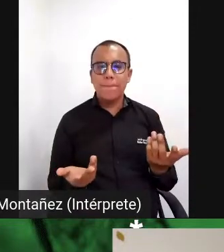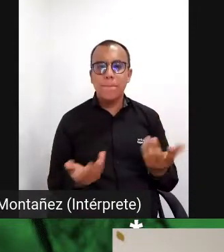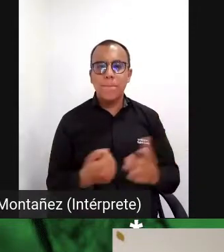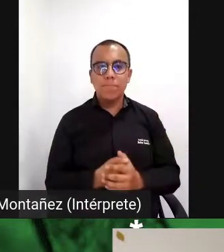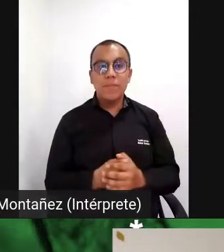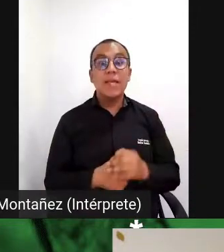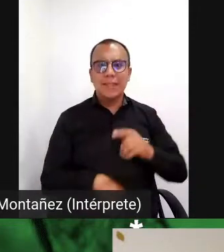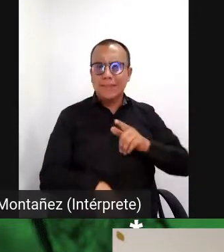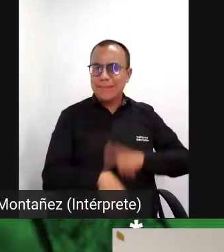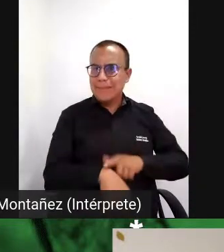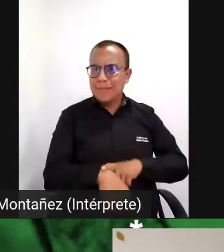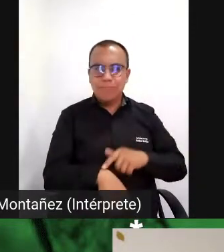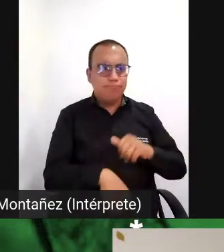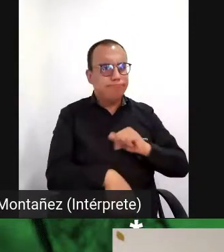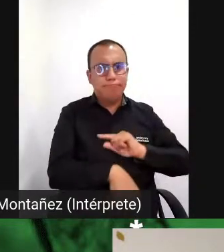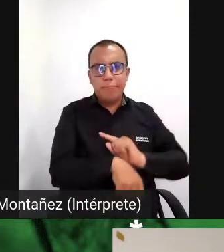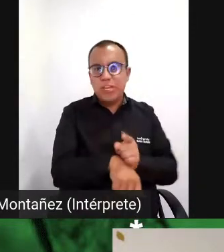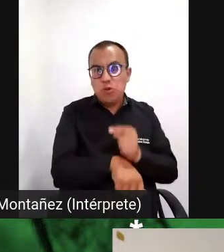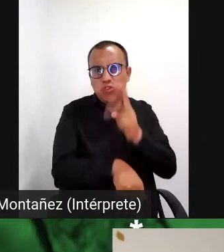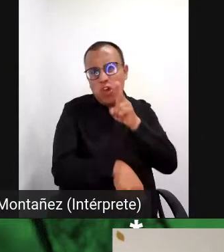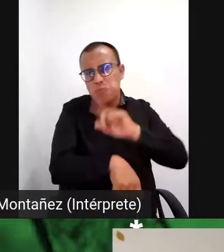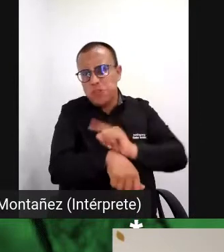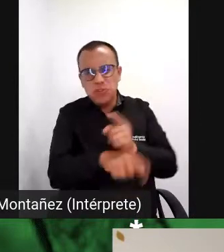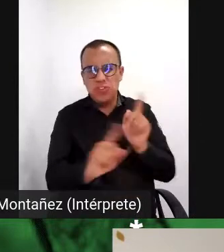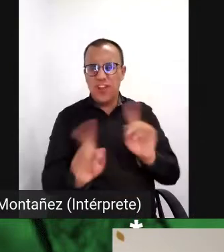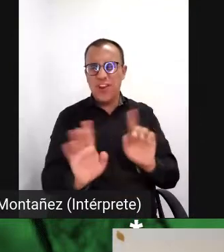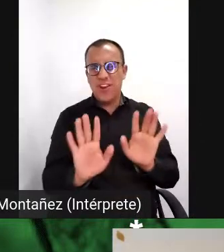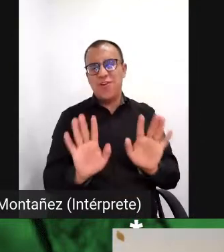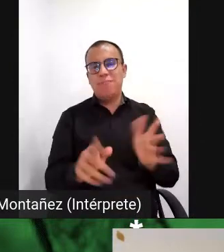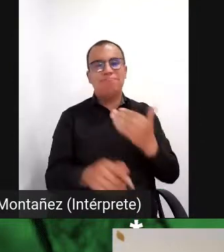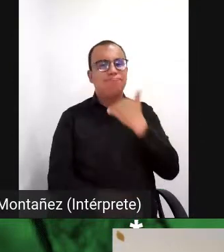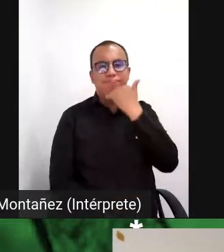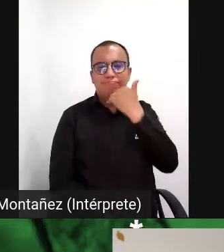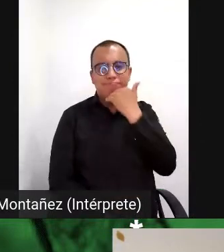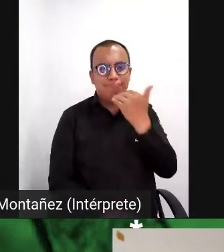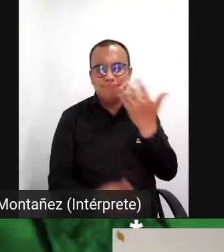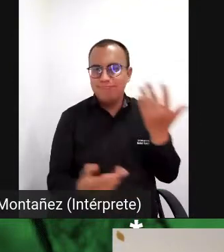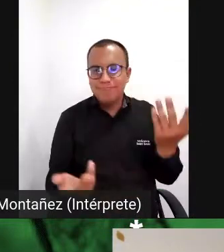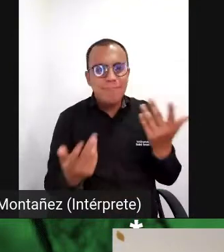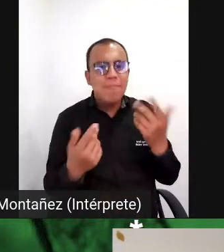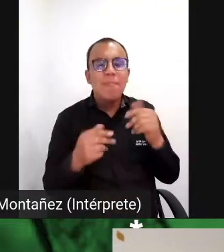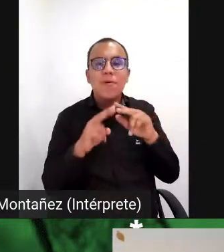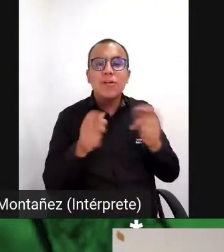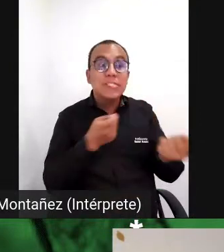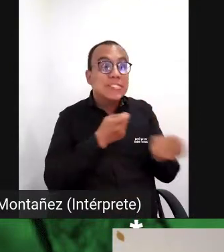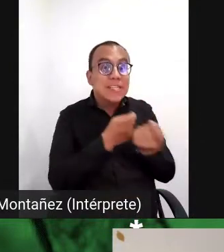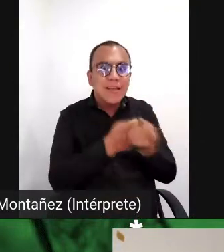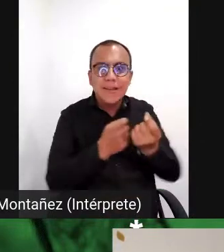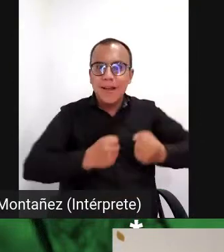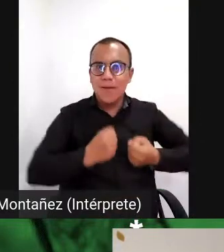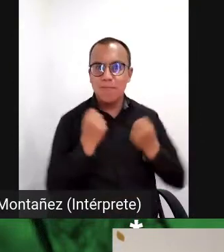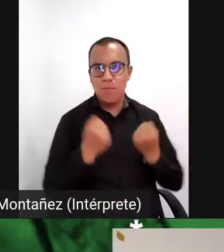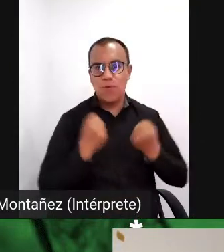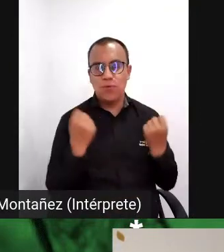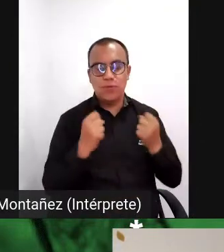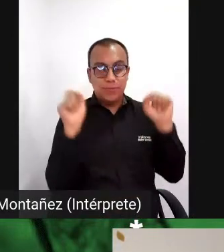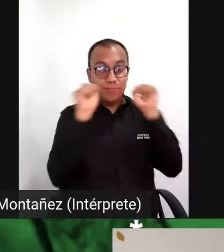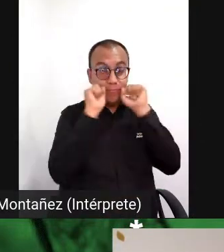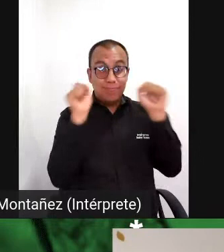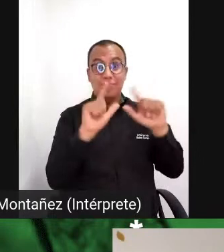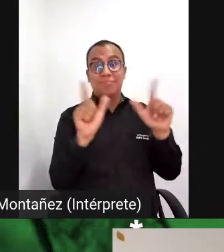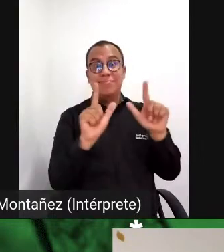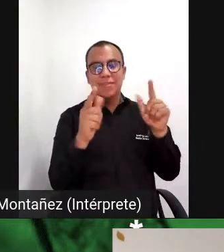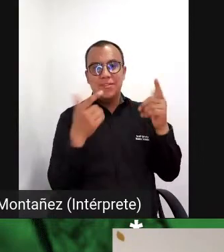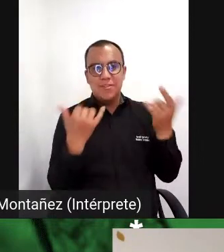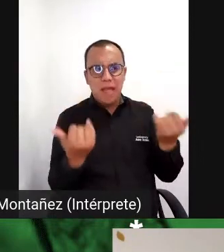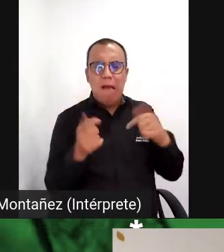minutos, obviamente no 2 minutos, pero no sé, podemos ver venados muy cerca de Bogotá. Eso es una gran sorpresa. Entonces